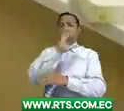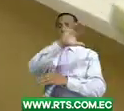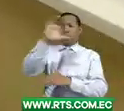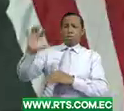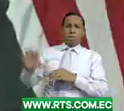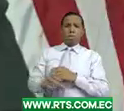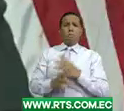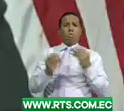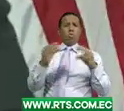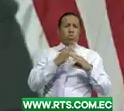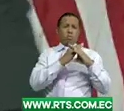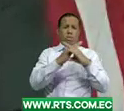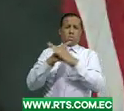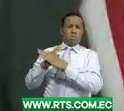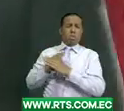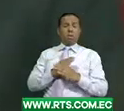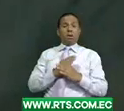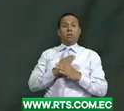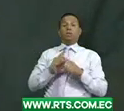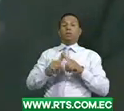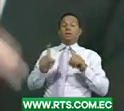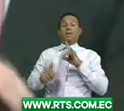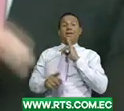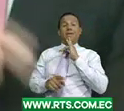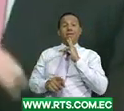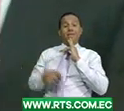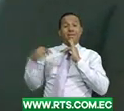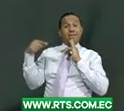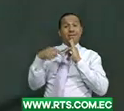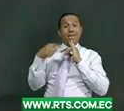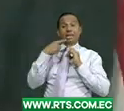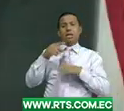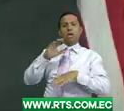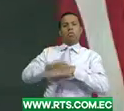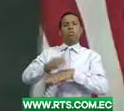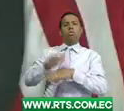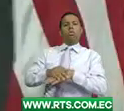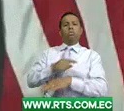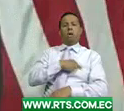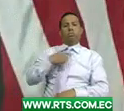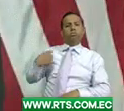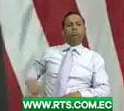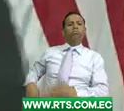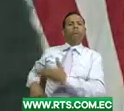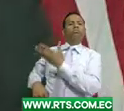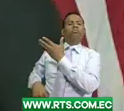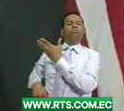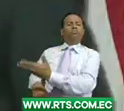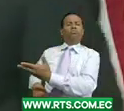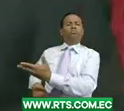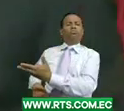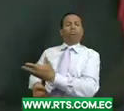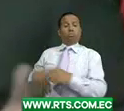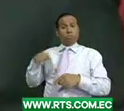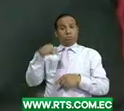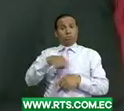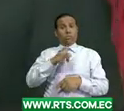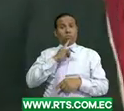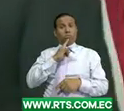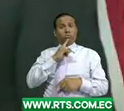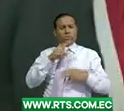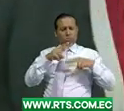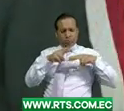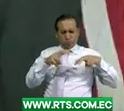de Representantes de Estados Unidos responsabilizan a China. Nuestros científicos desde el inicio se